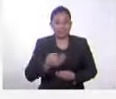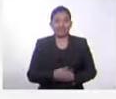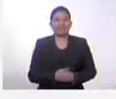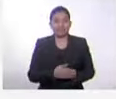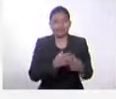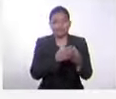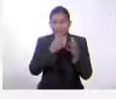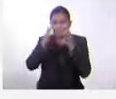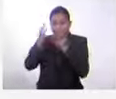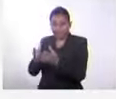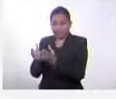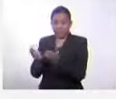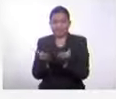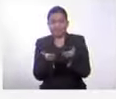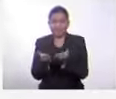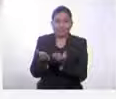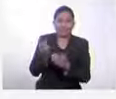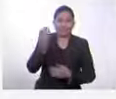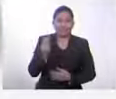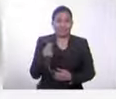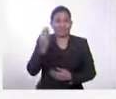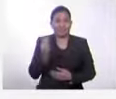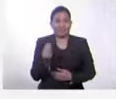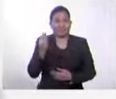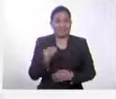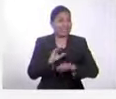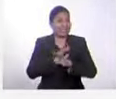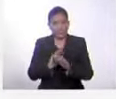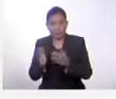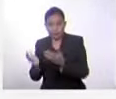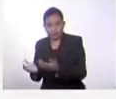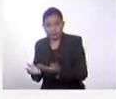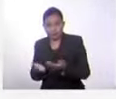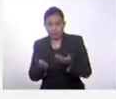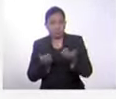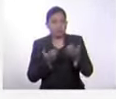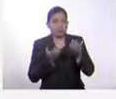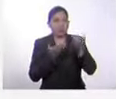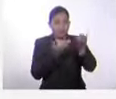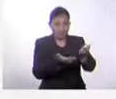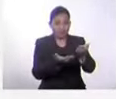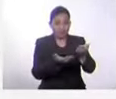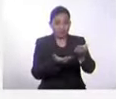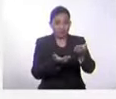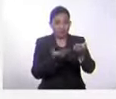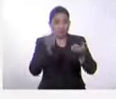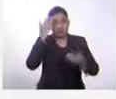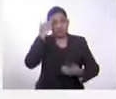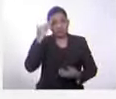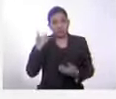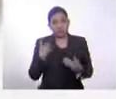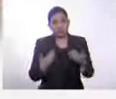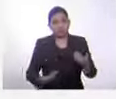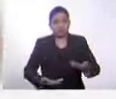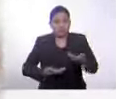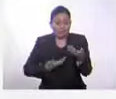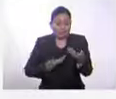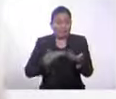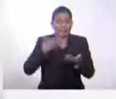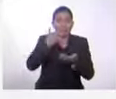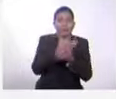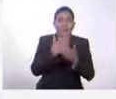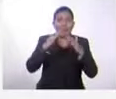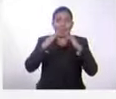tiempo. Después de unos días, el bebé le fue entregado y Carmen regresa nuevamente a